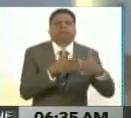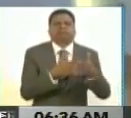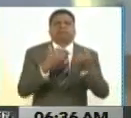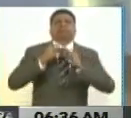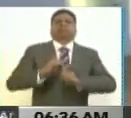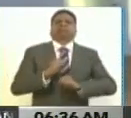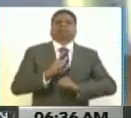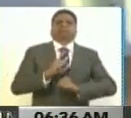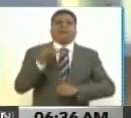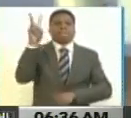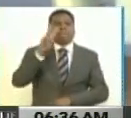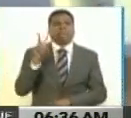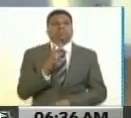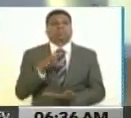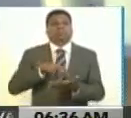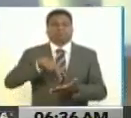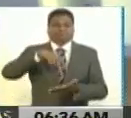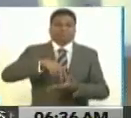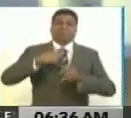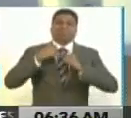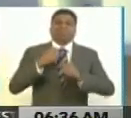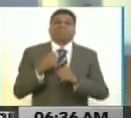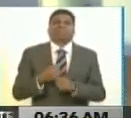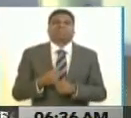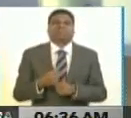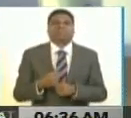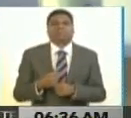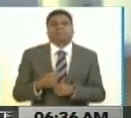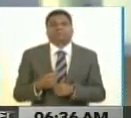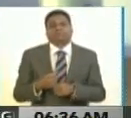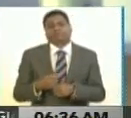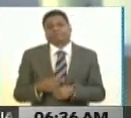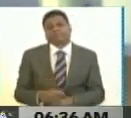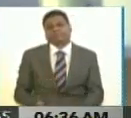importancia geoestratégica en cuanto